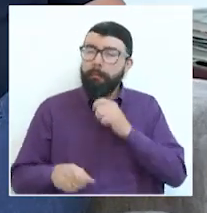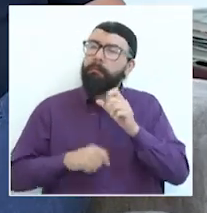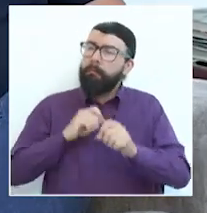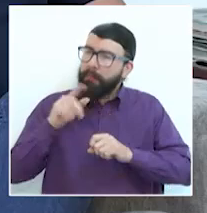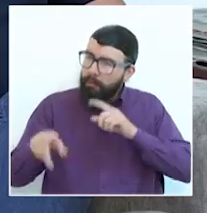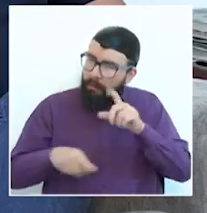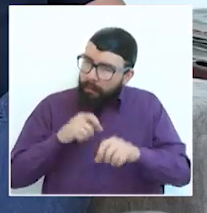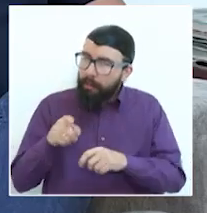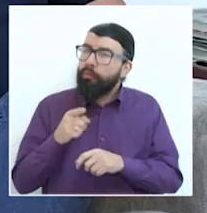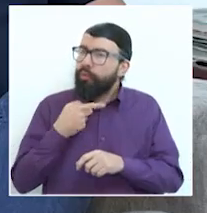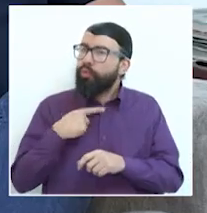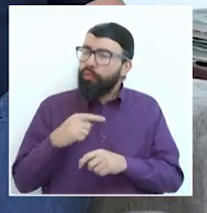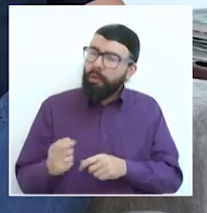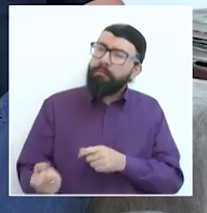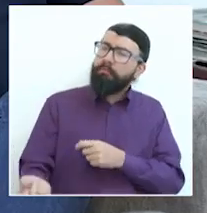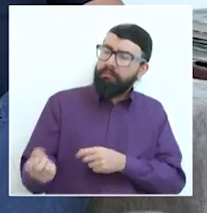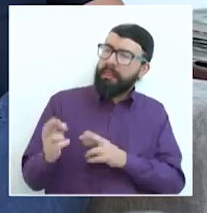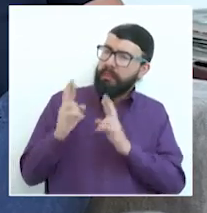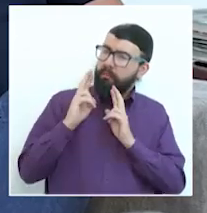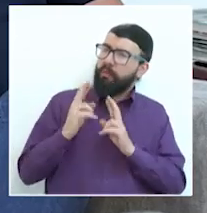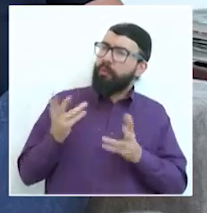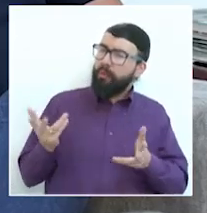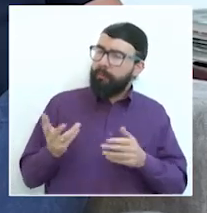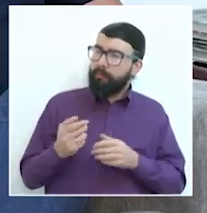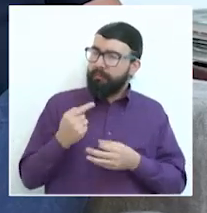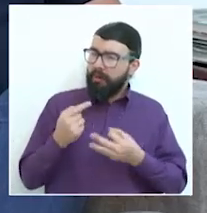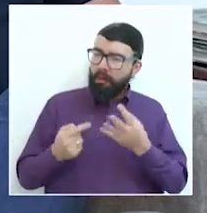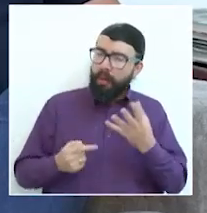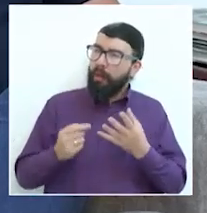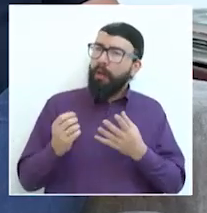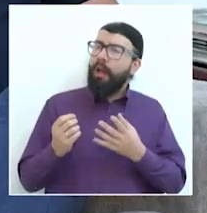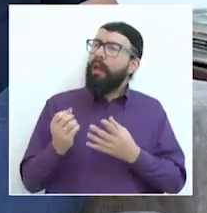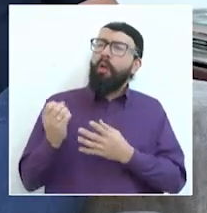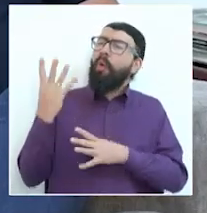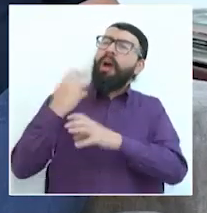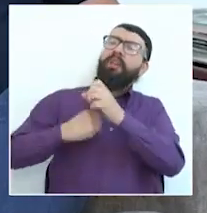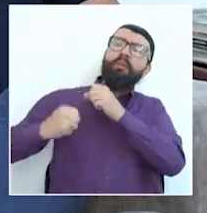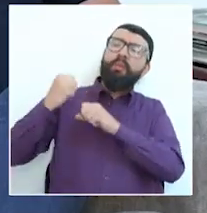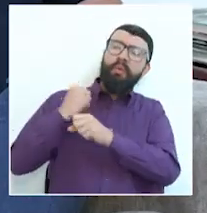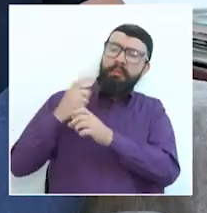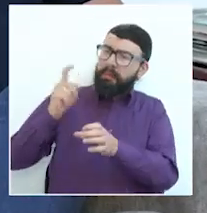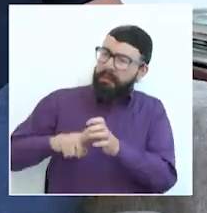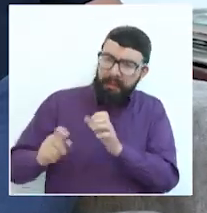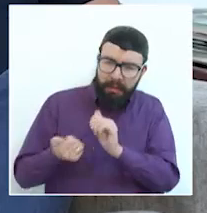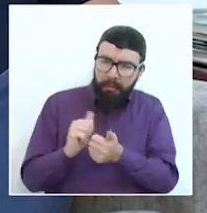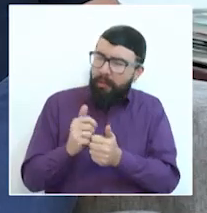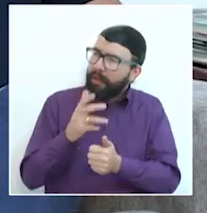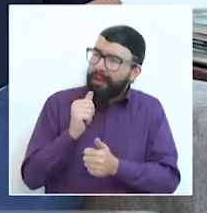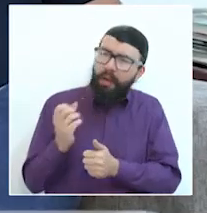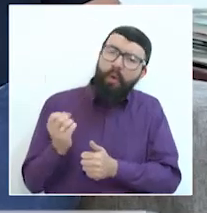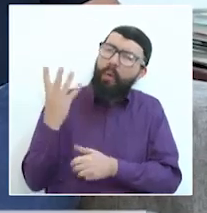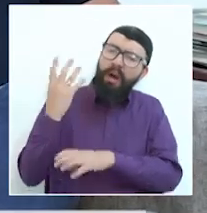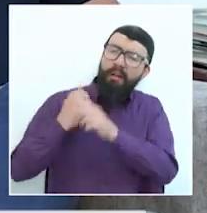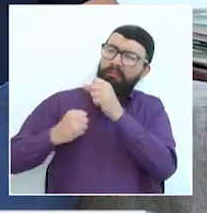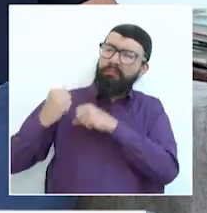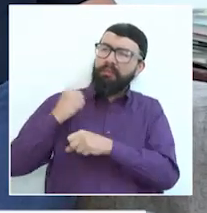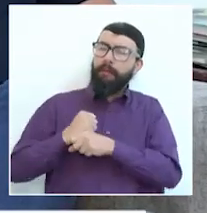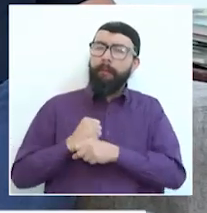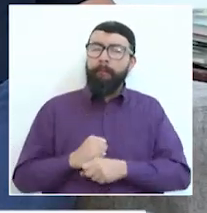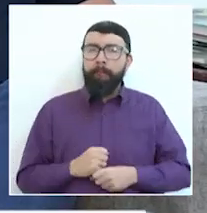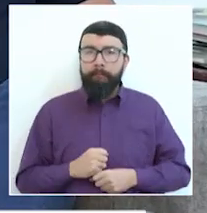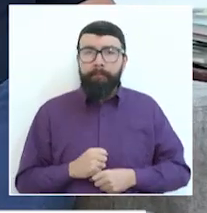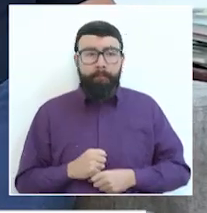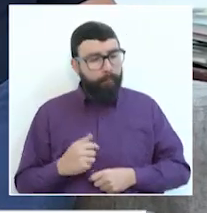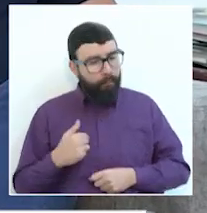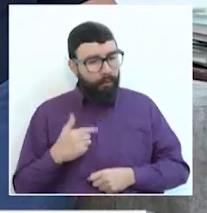que sí me gustaría que me respondieras. Por lo menos, ¿hace cuánto no haces ejercicio? Bueno, a ver, digamos que yo desde